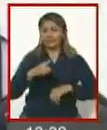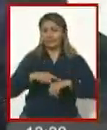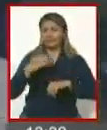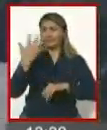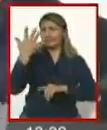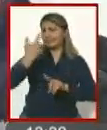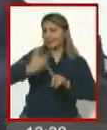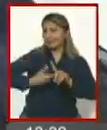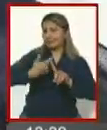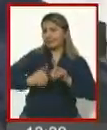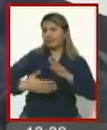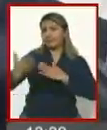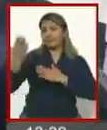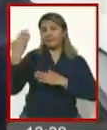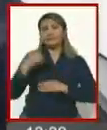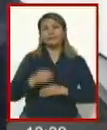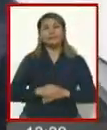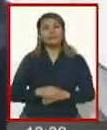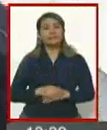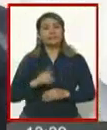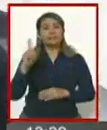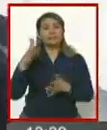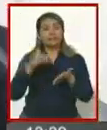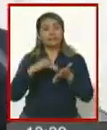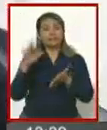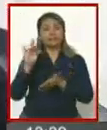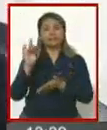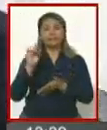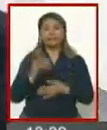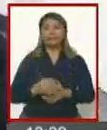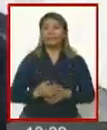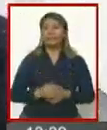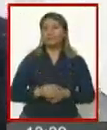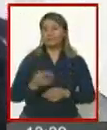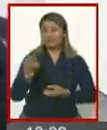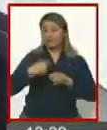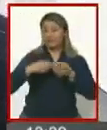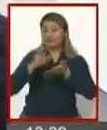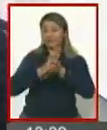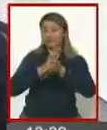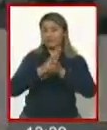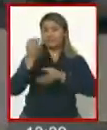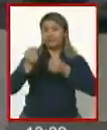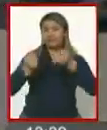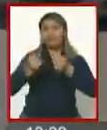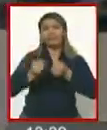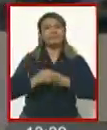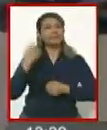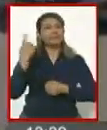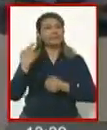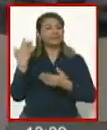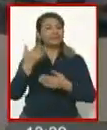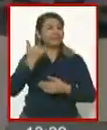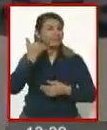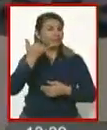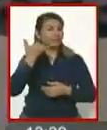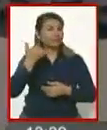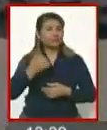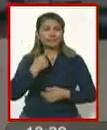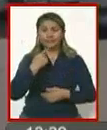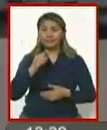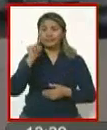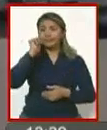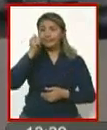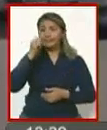hace 5 meses atrás, él me sacó unos 1.000 bolivianos por trámite de licencia de conducir. Todas las veces que yo lo llamo, me dice